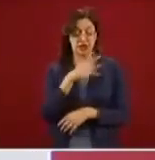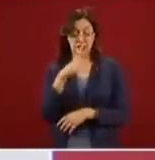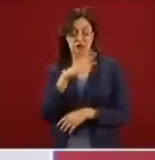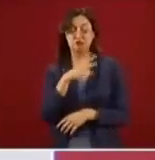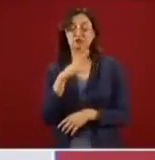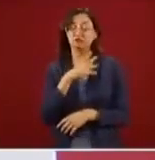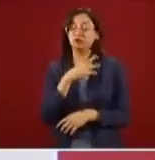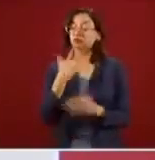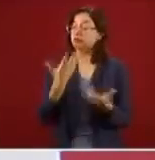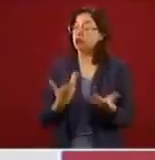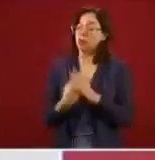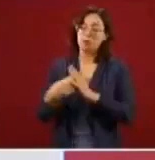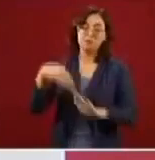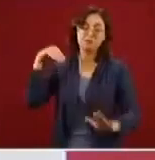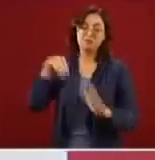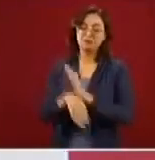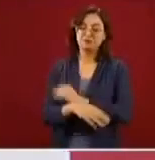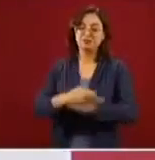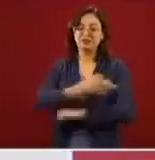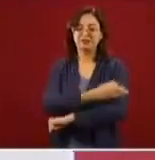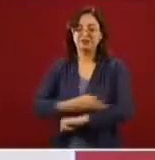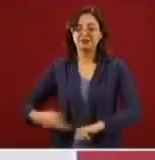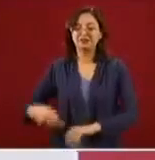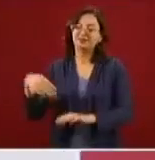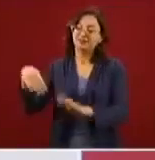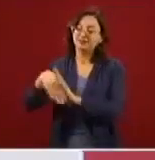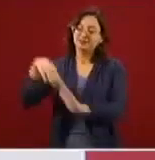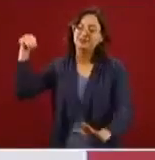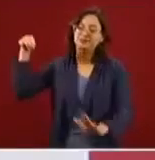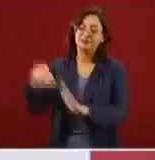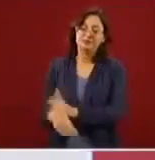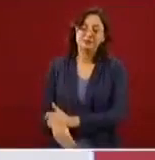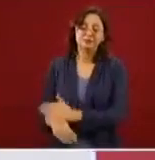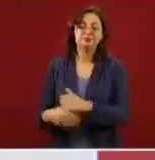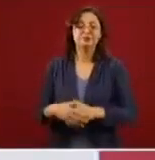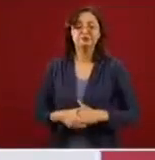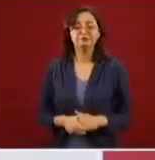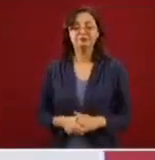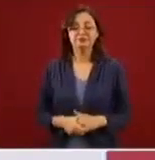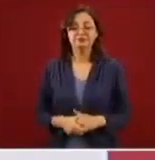que arruinan a sus familias. Entonces,